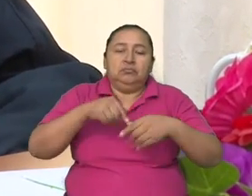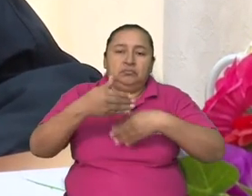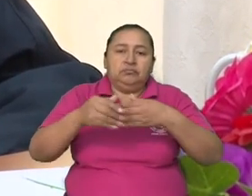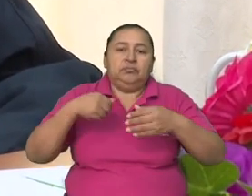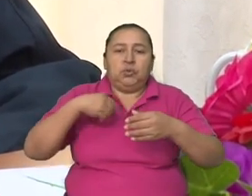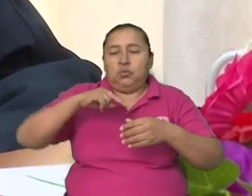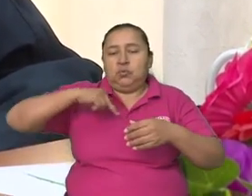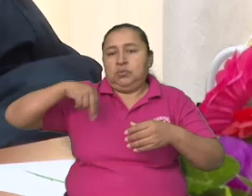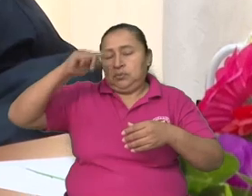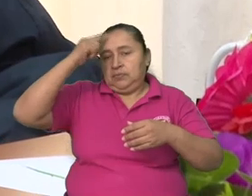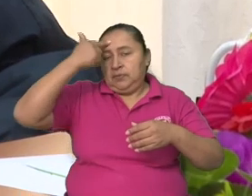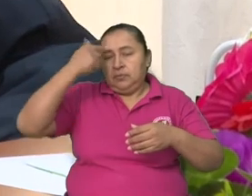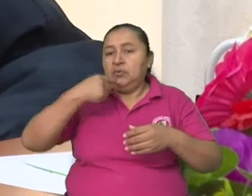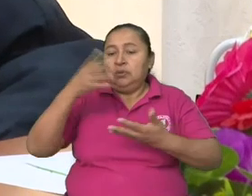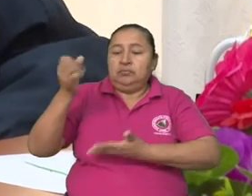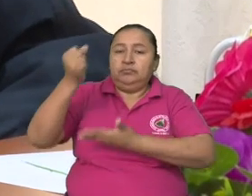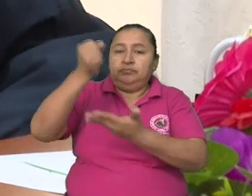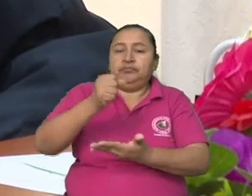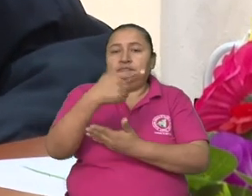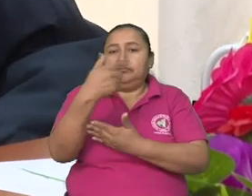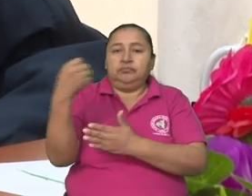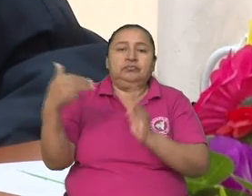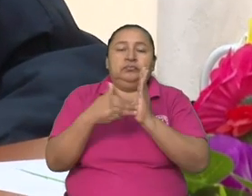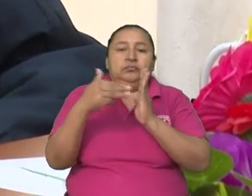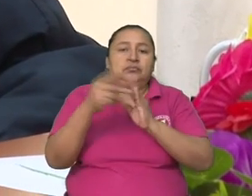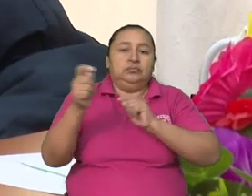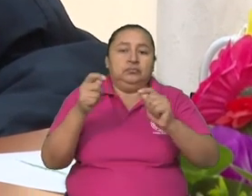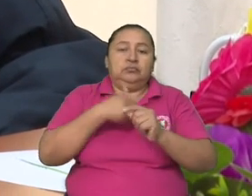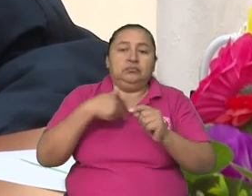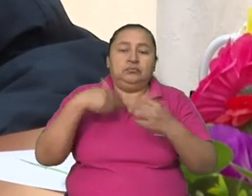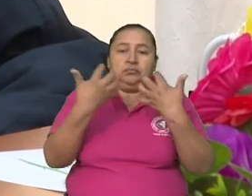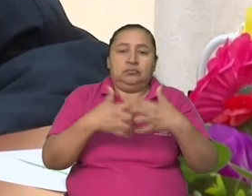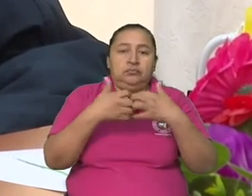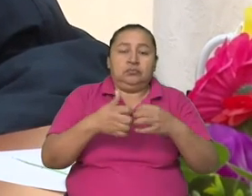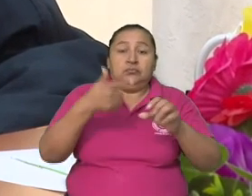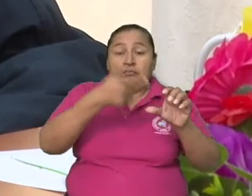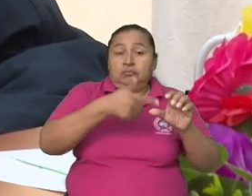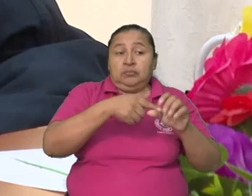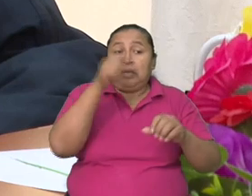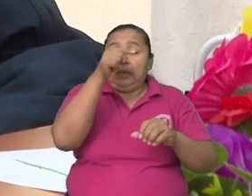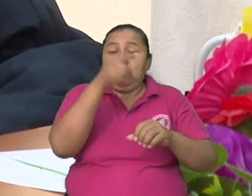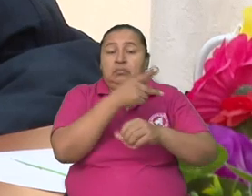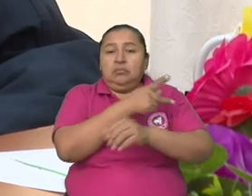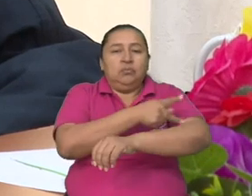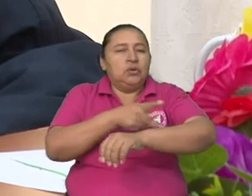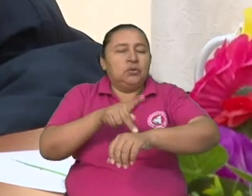nuestro gobierno, como es esa inversión de los 700 millones de dólares que está haciendo la empresa de gas en Puerto